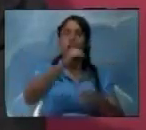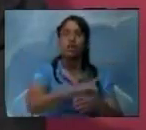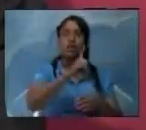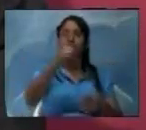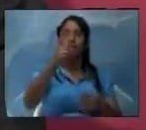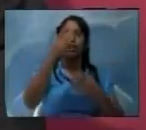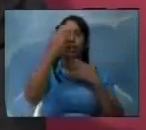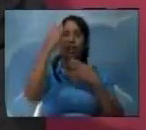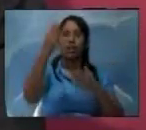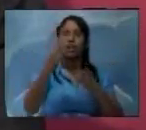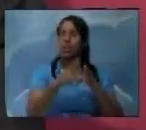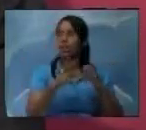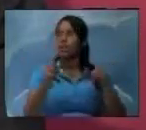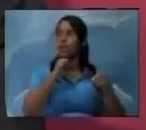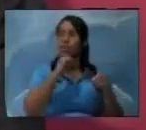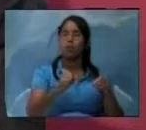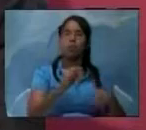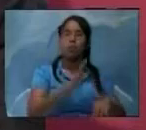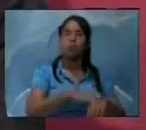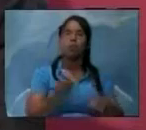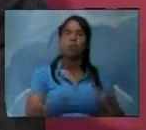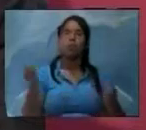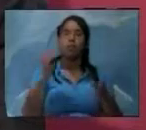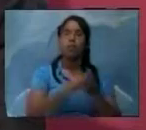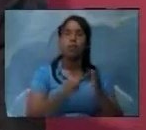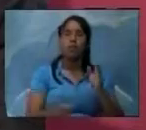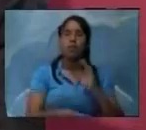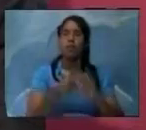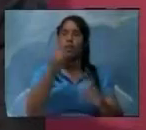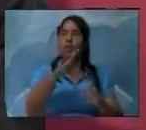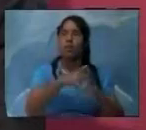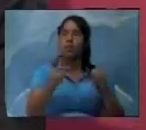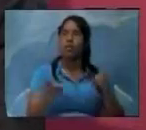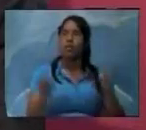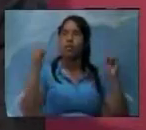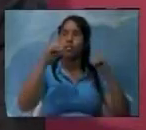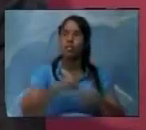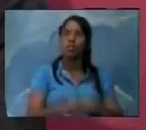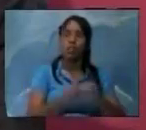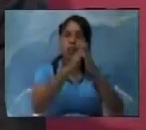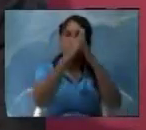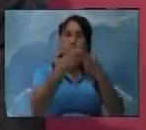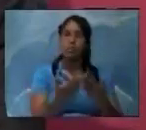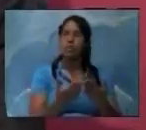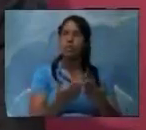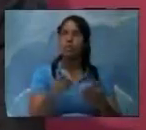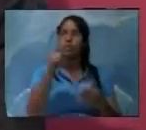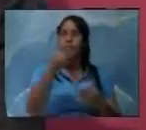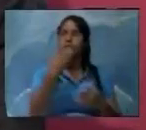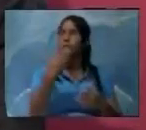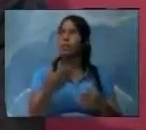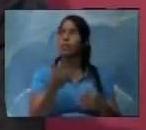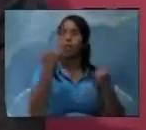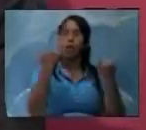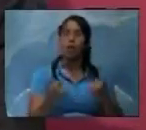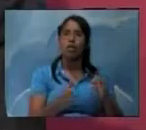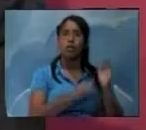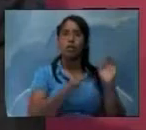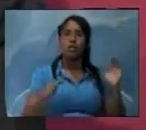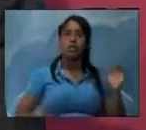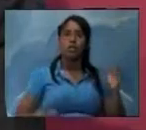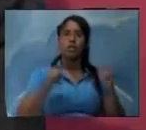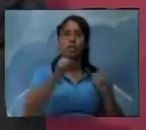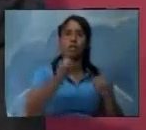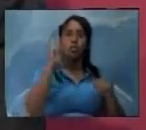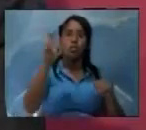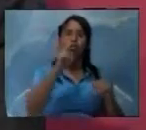las gracias, Señor, porque una vez más nos das la bendición de escudriñar las Escrituras. Te pedimos ahora, Señor, que tú